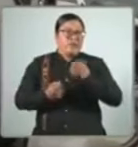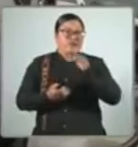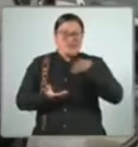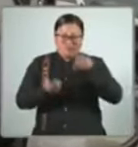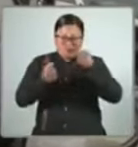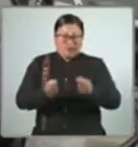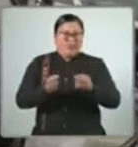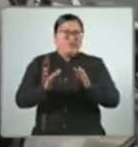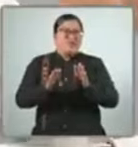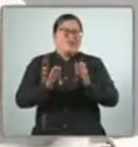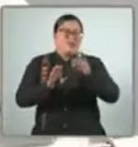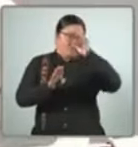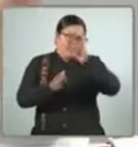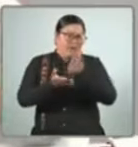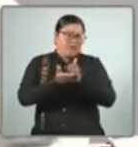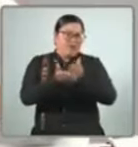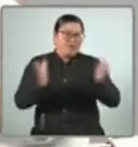mencionar con,